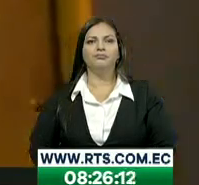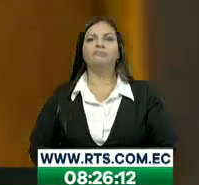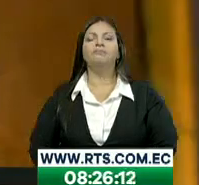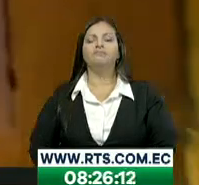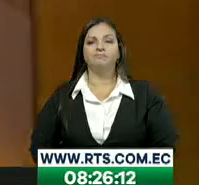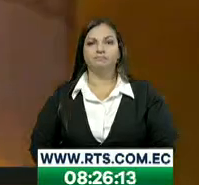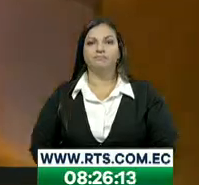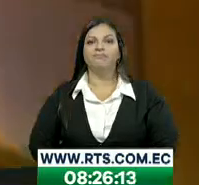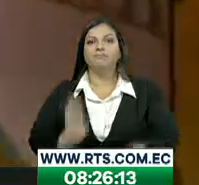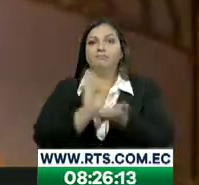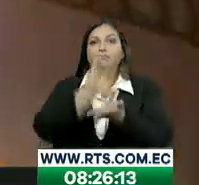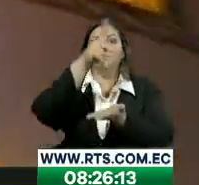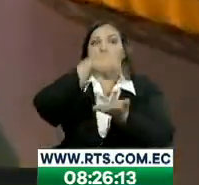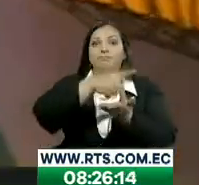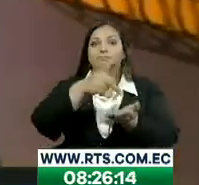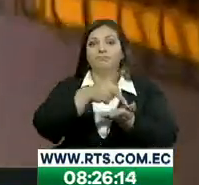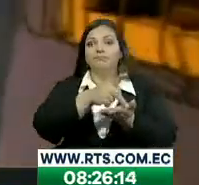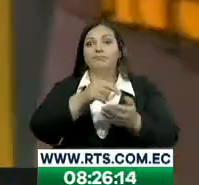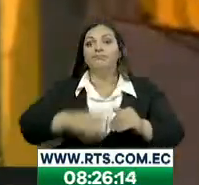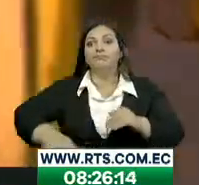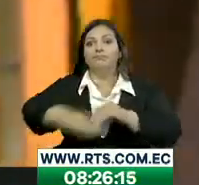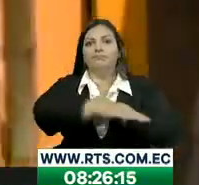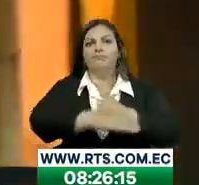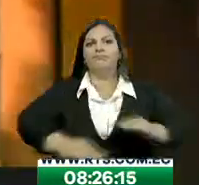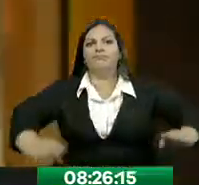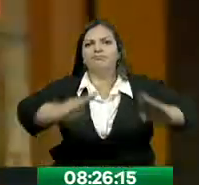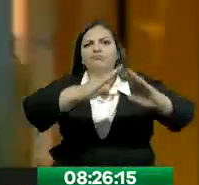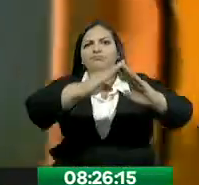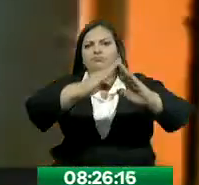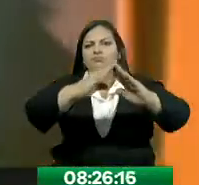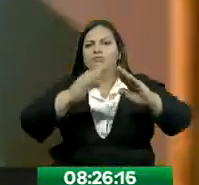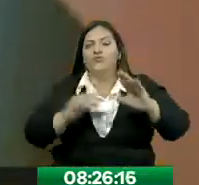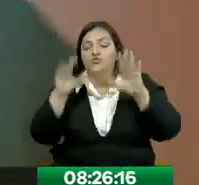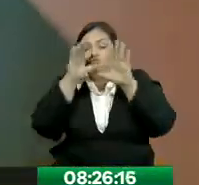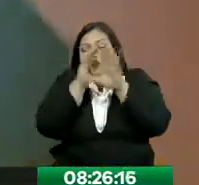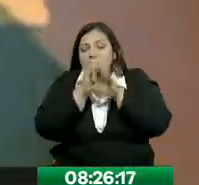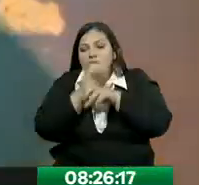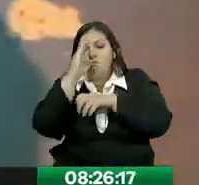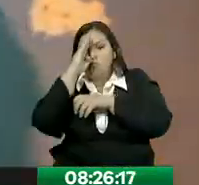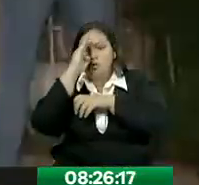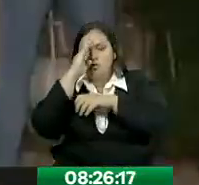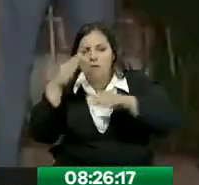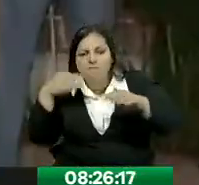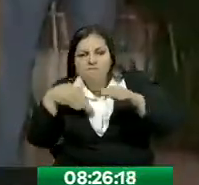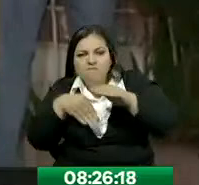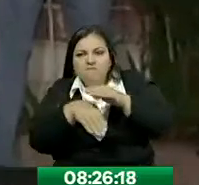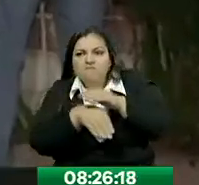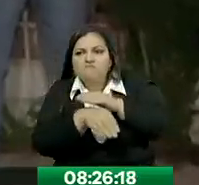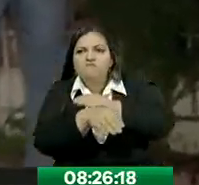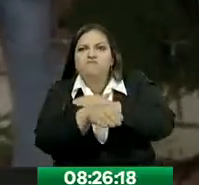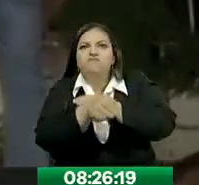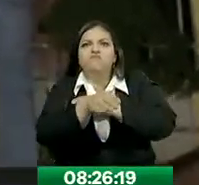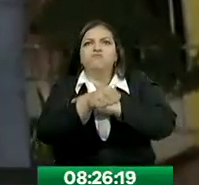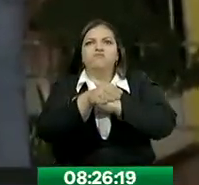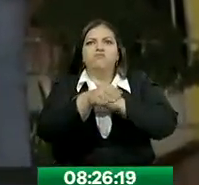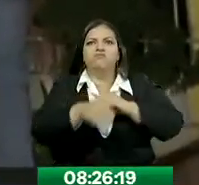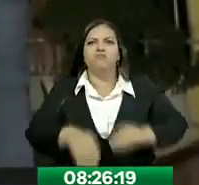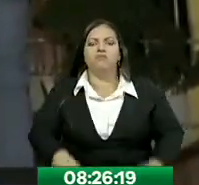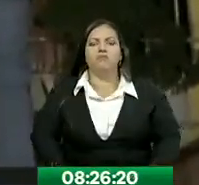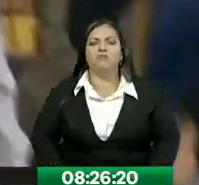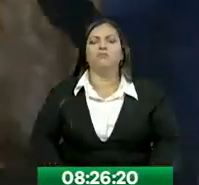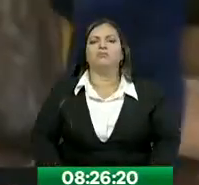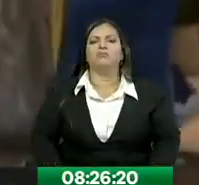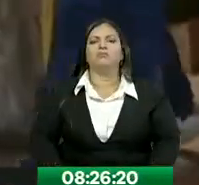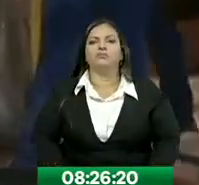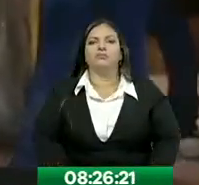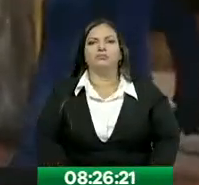Aprovechando que a esa hora de la noche los ocupantes de este domicilio ya se encontraban durmiendo, la tropa uniformada avanzó cuidadosa